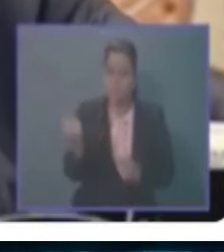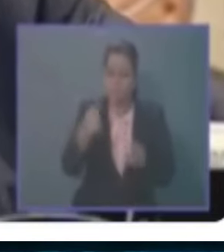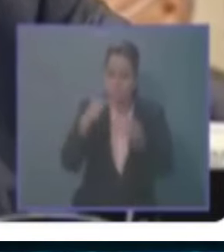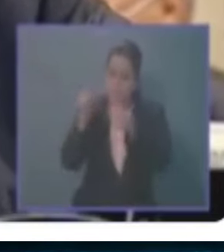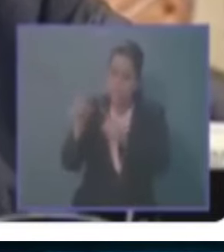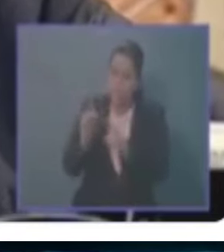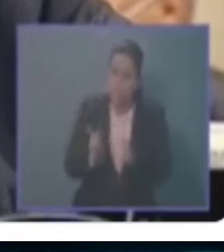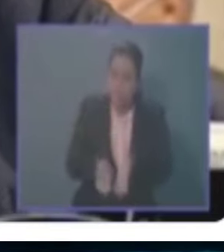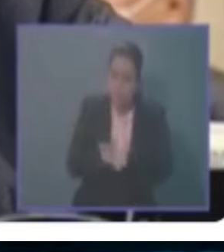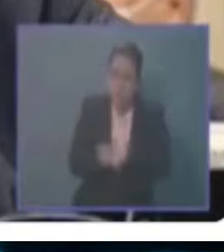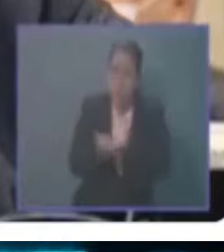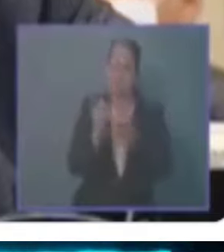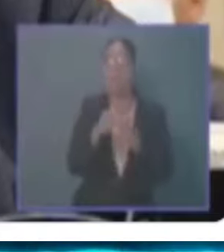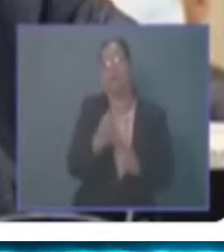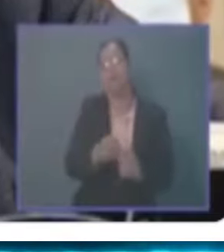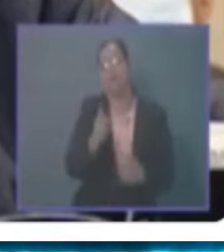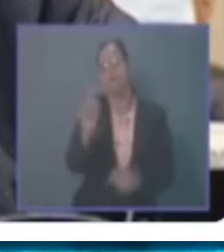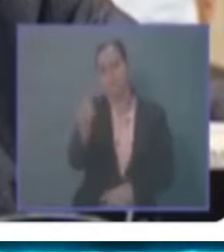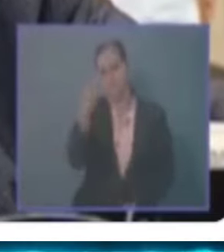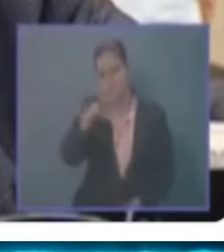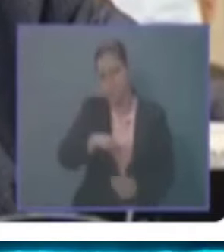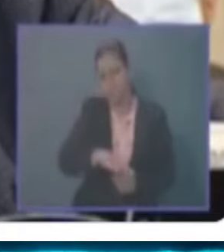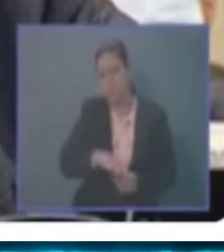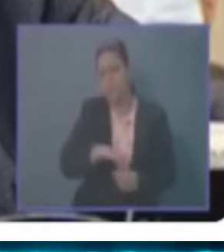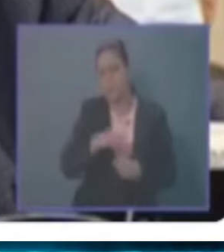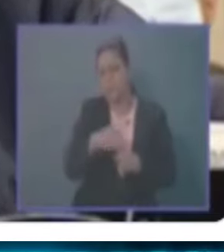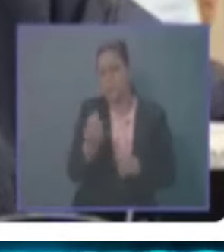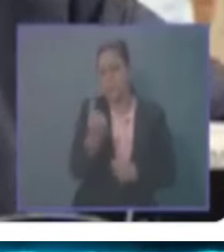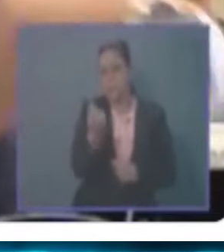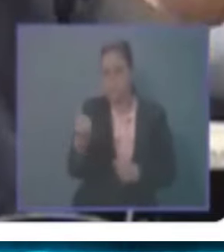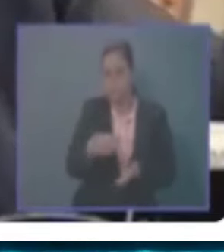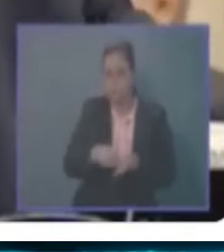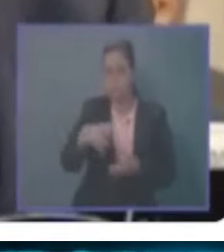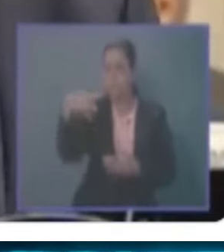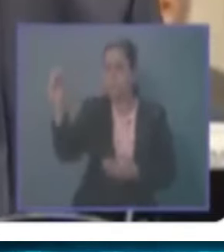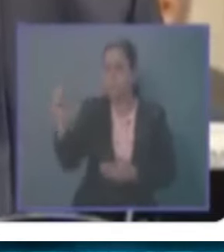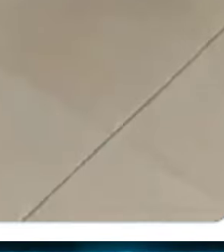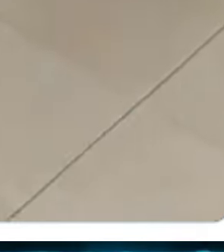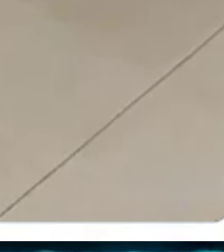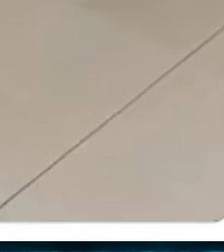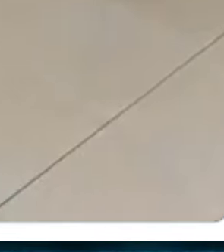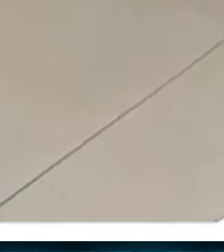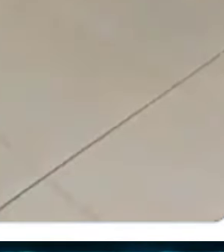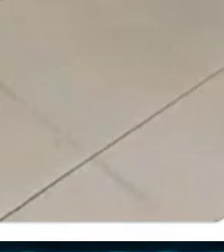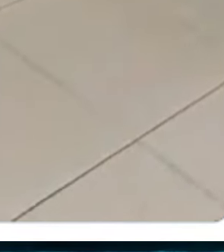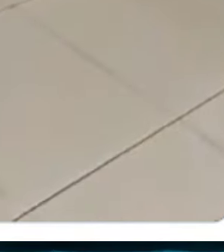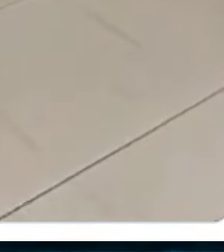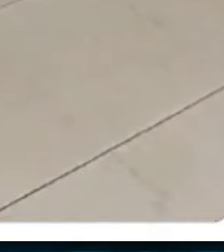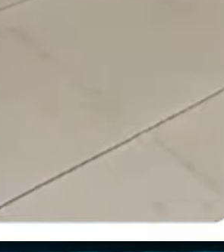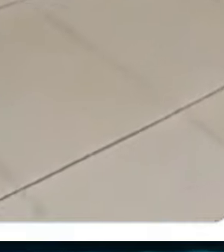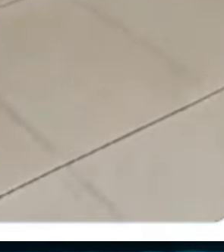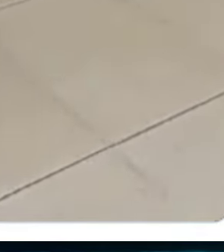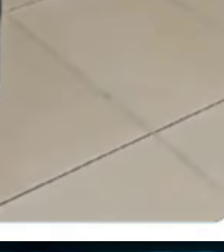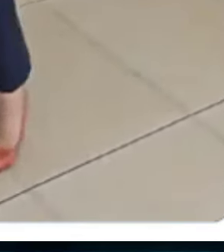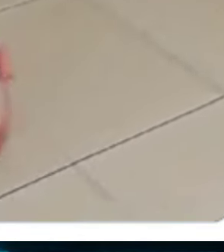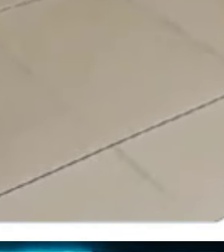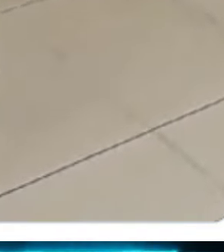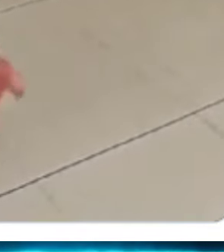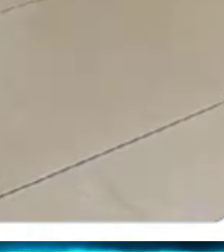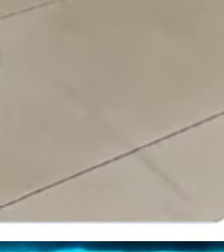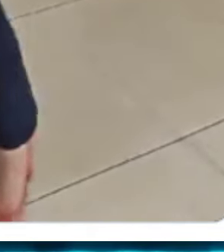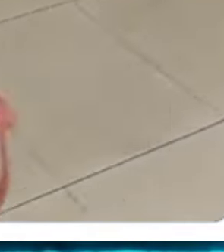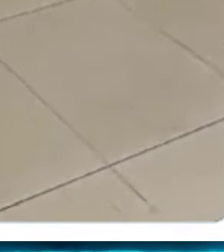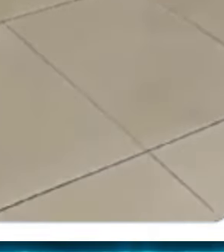lavado de dinero y activos y enriquecimiento ilícito. La acusación surge tras una serie de investigaciones que determinaron